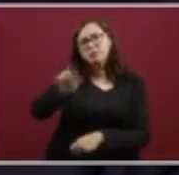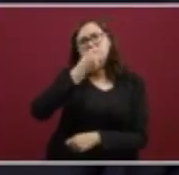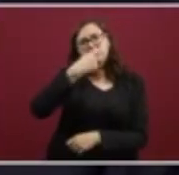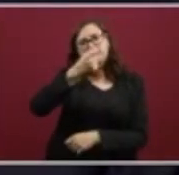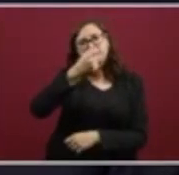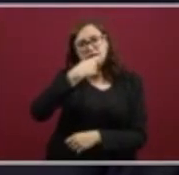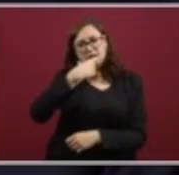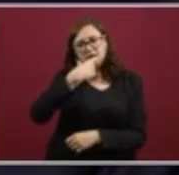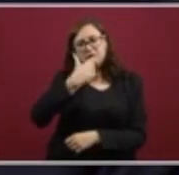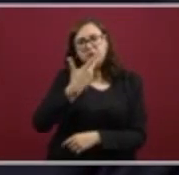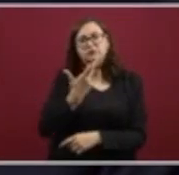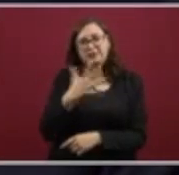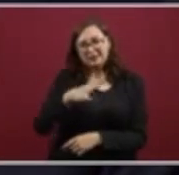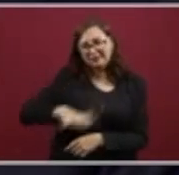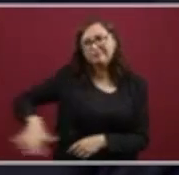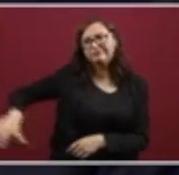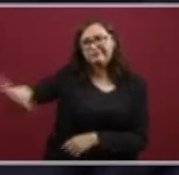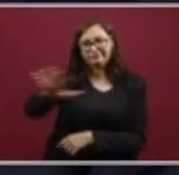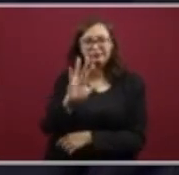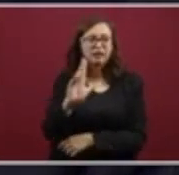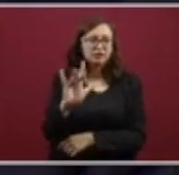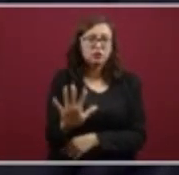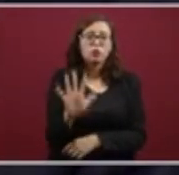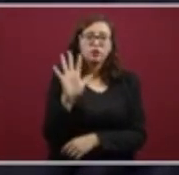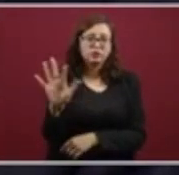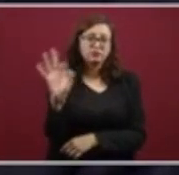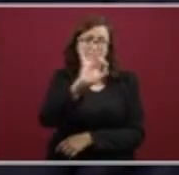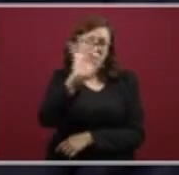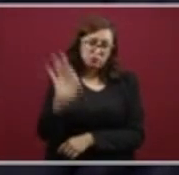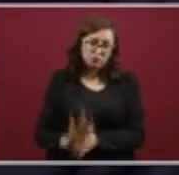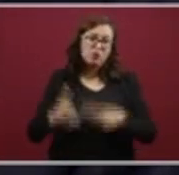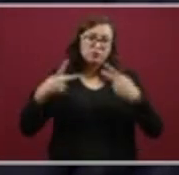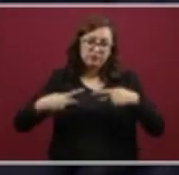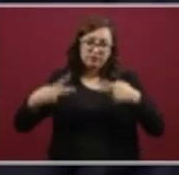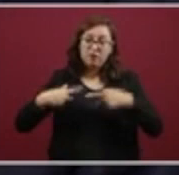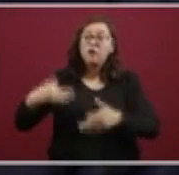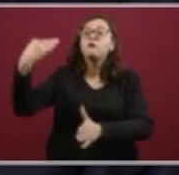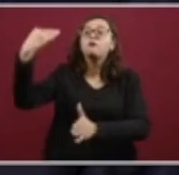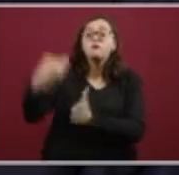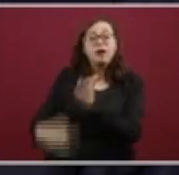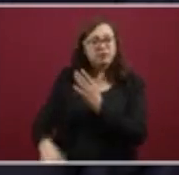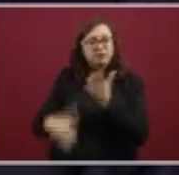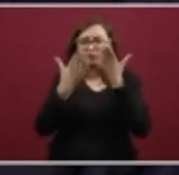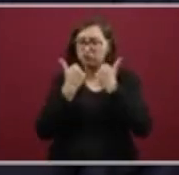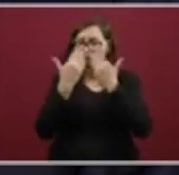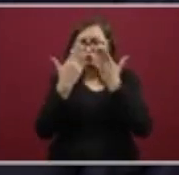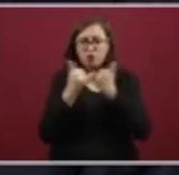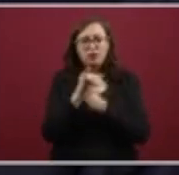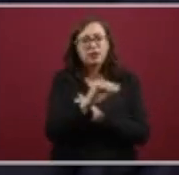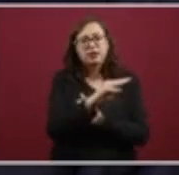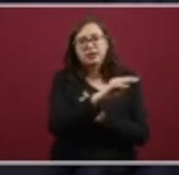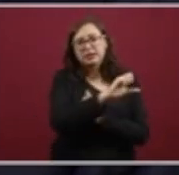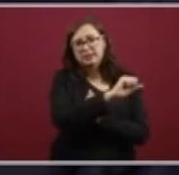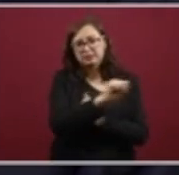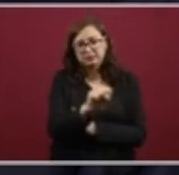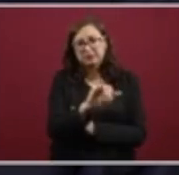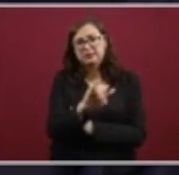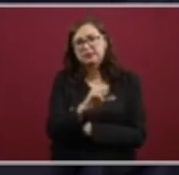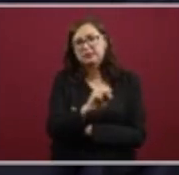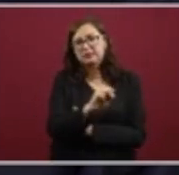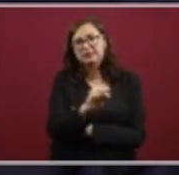a el 55% de los mexicanos que no tienen seguridad